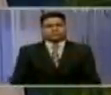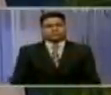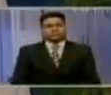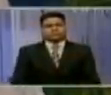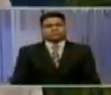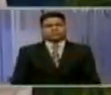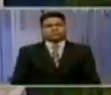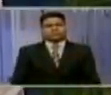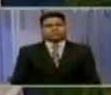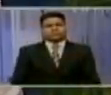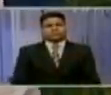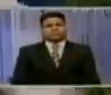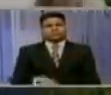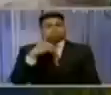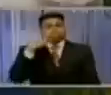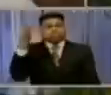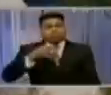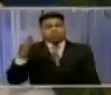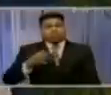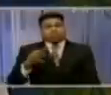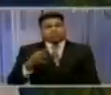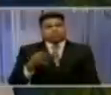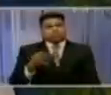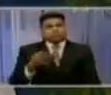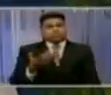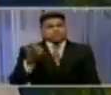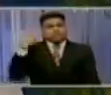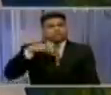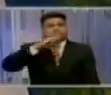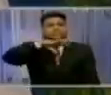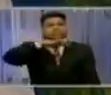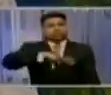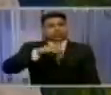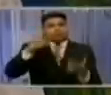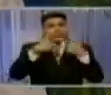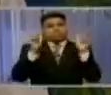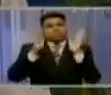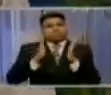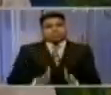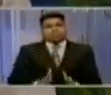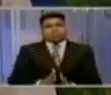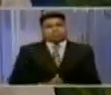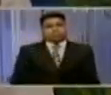¿Qué tan cierta aquella sentencia histórica del libertador